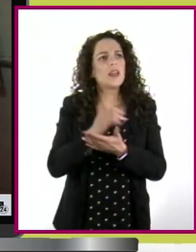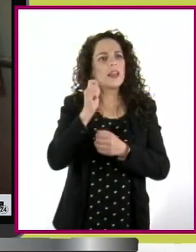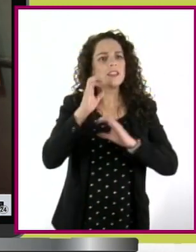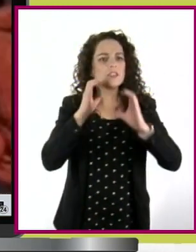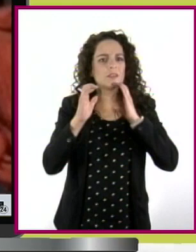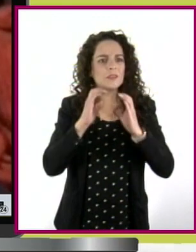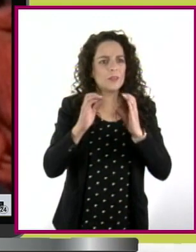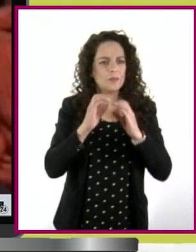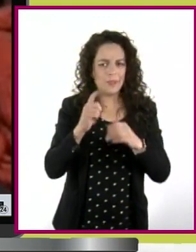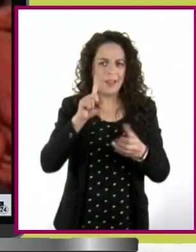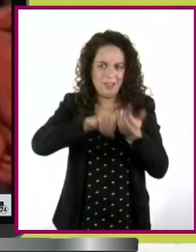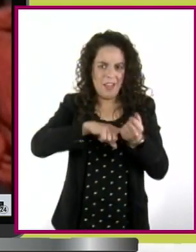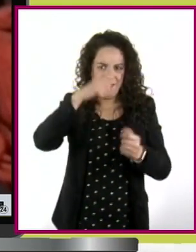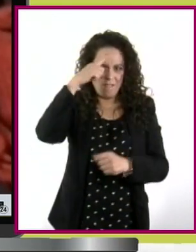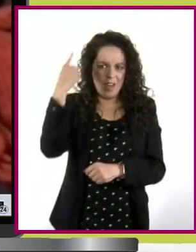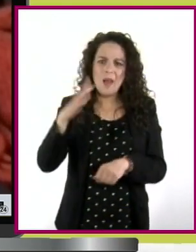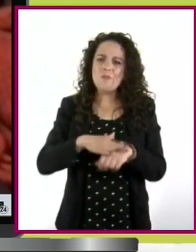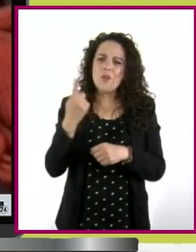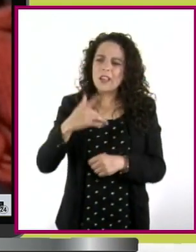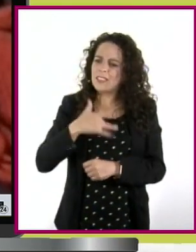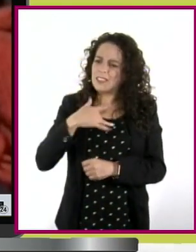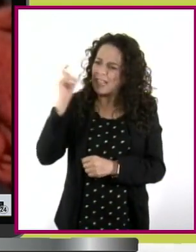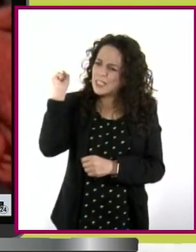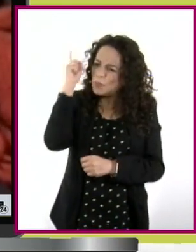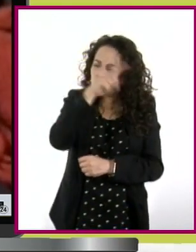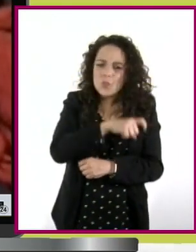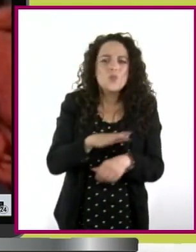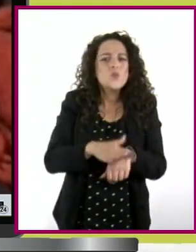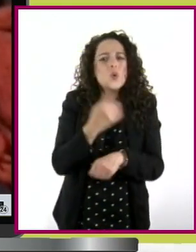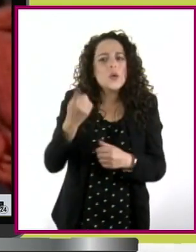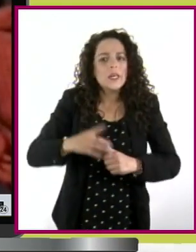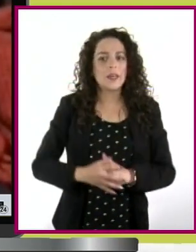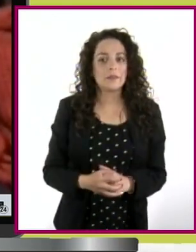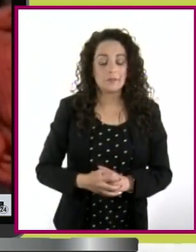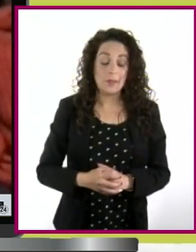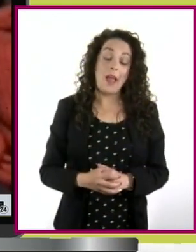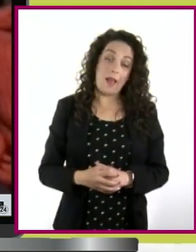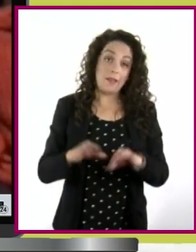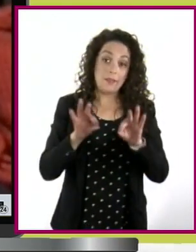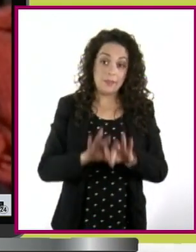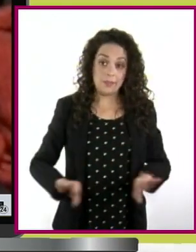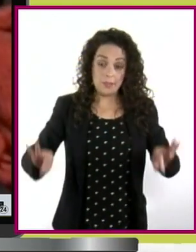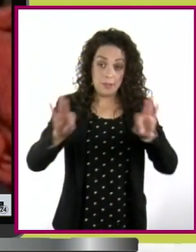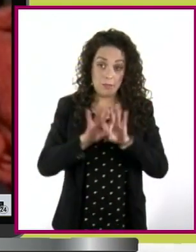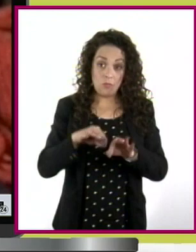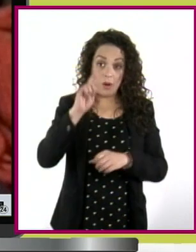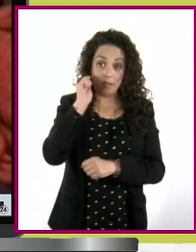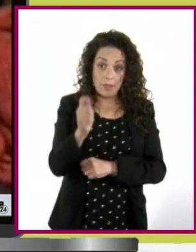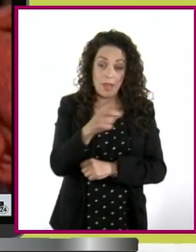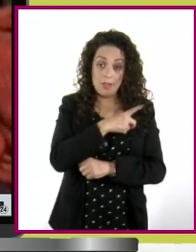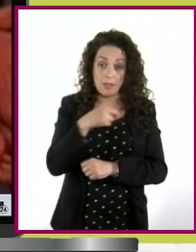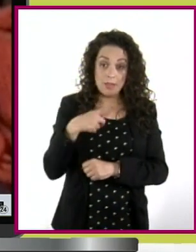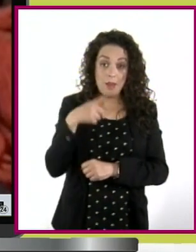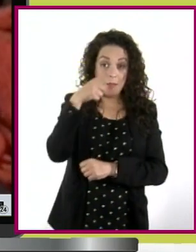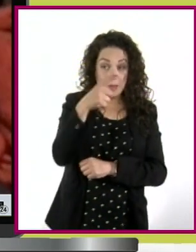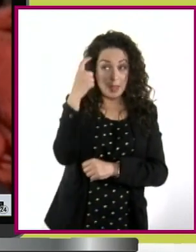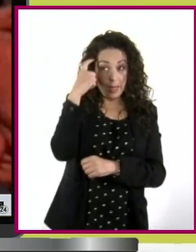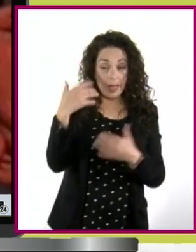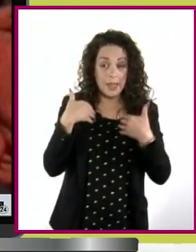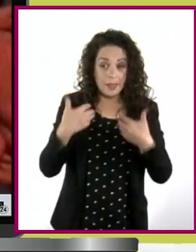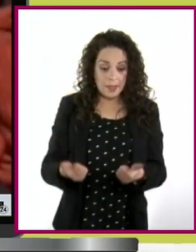dificulta? Hay algo que es muy importante tomar en cuenta y es la intención.